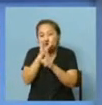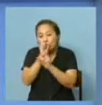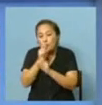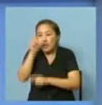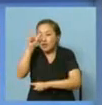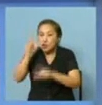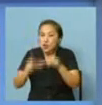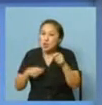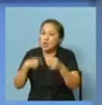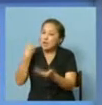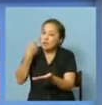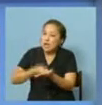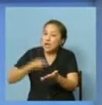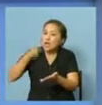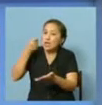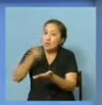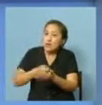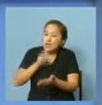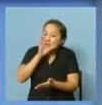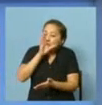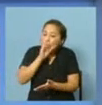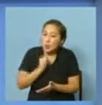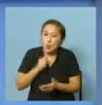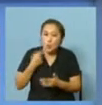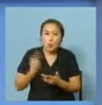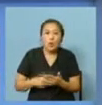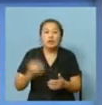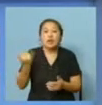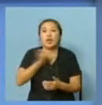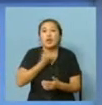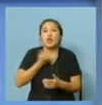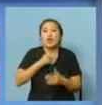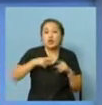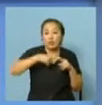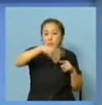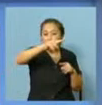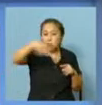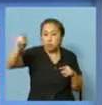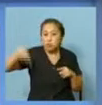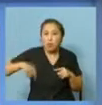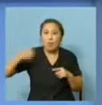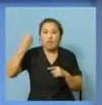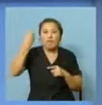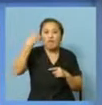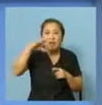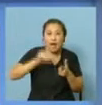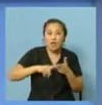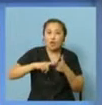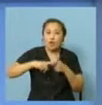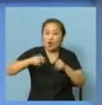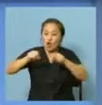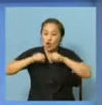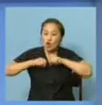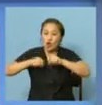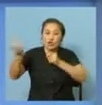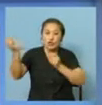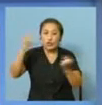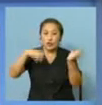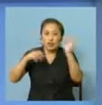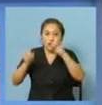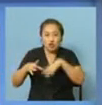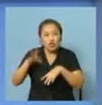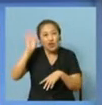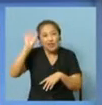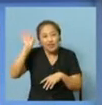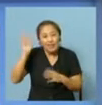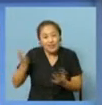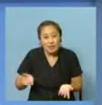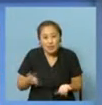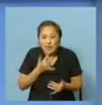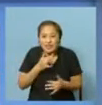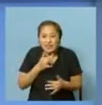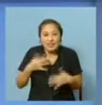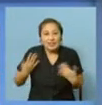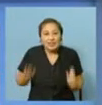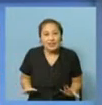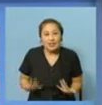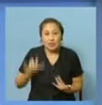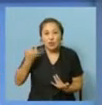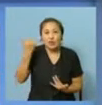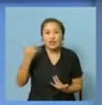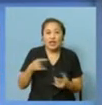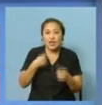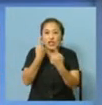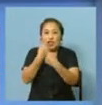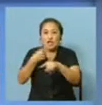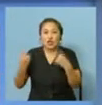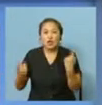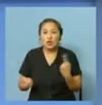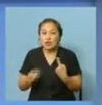sobre todo más que nada de las grandes superficies en los bancos en los supermercados entendemos que hay cuestiones